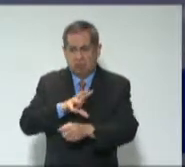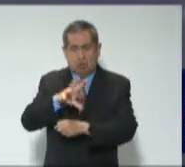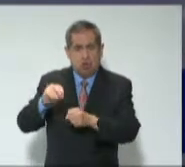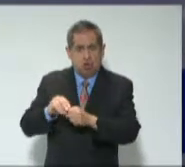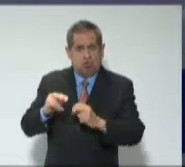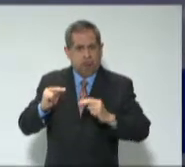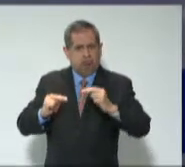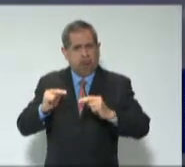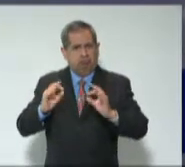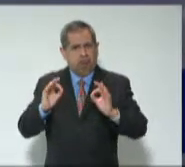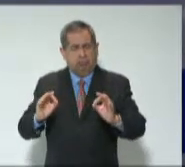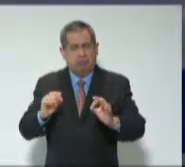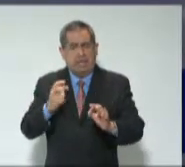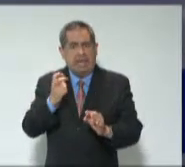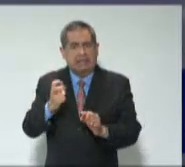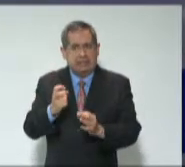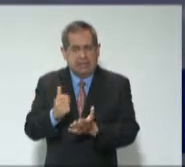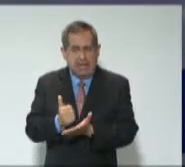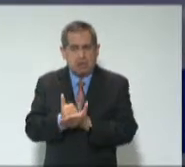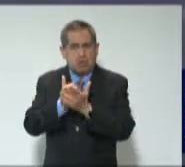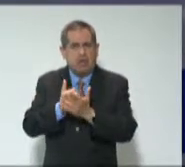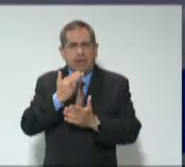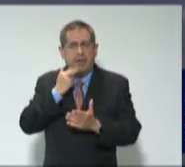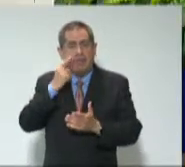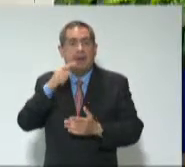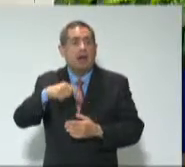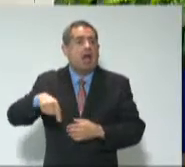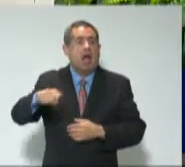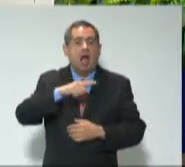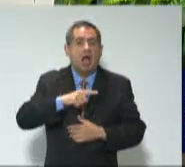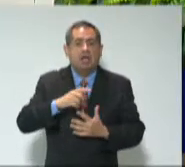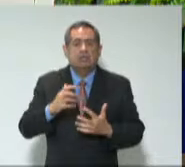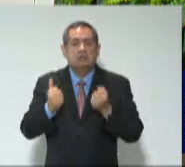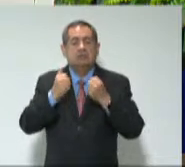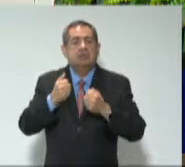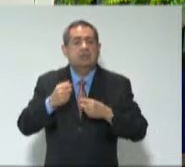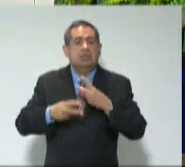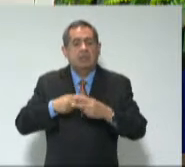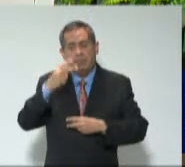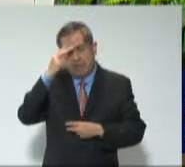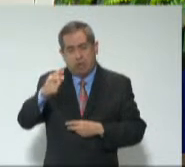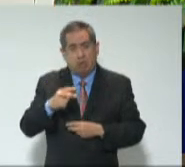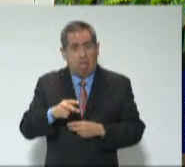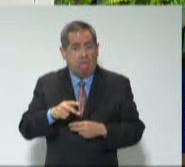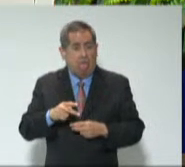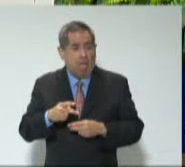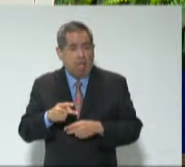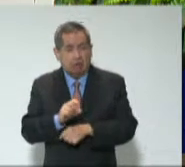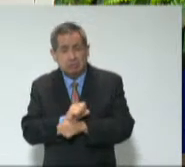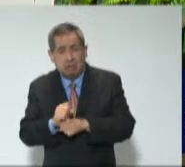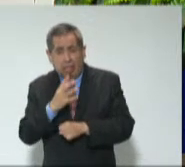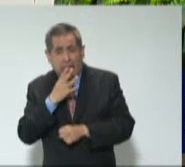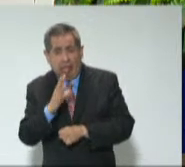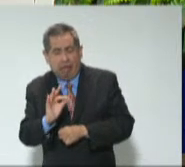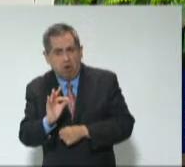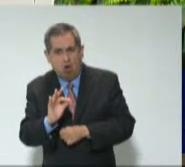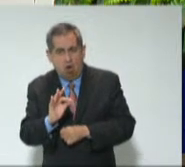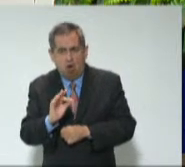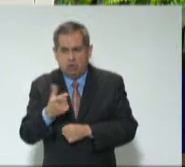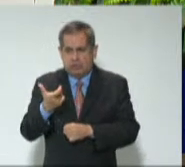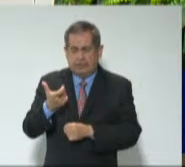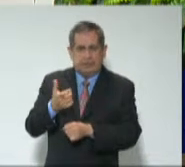donde ese rescate no está en condiciones vulnerables